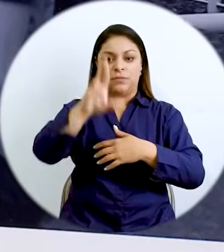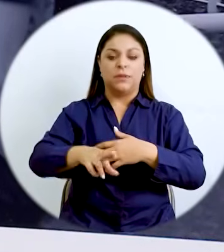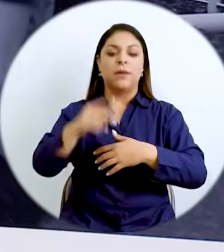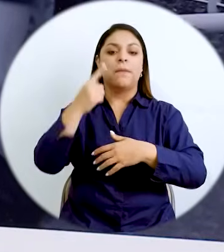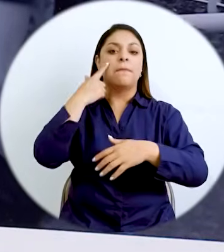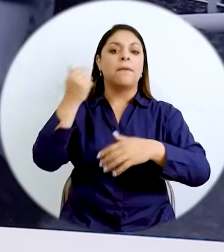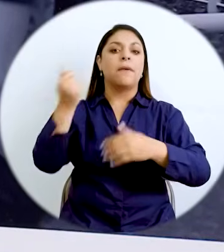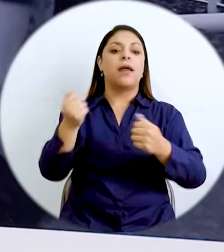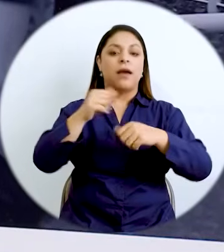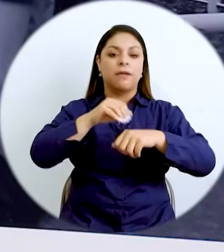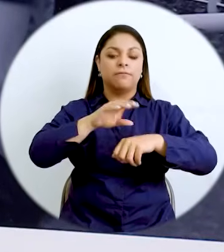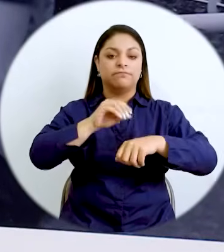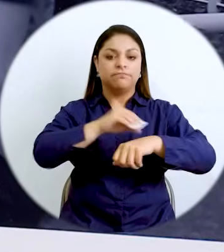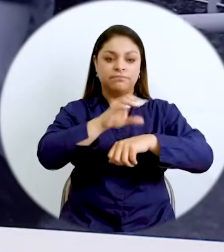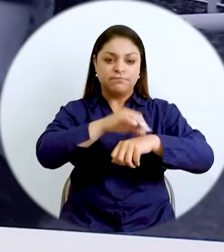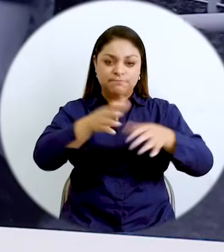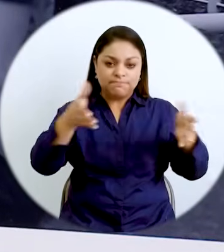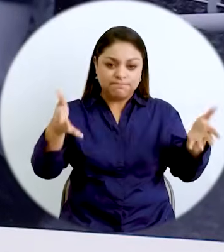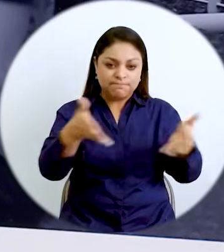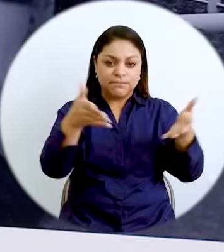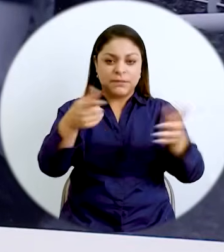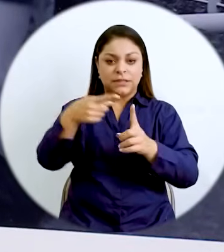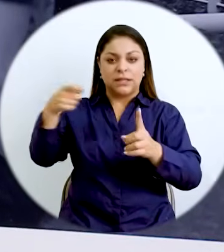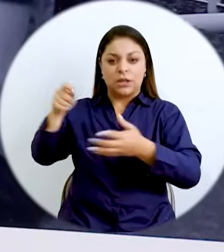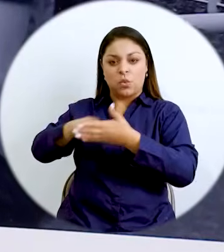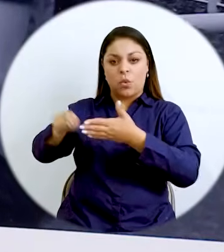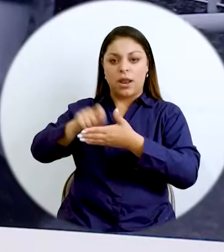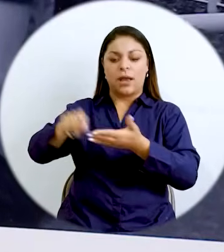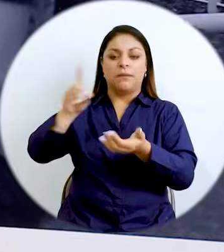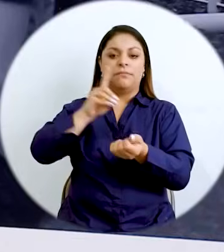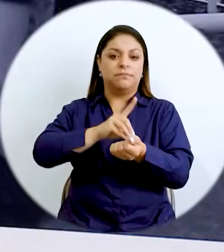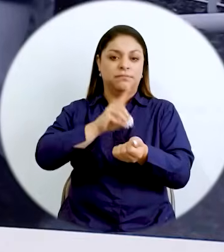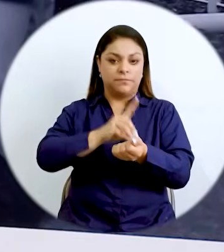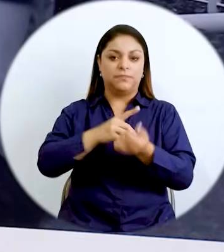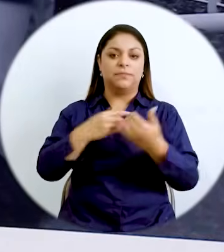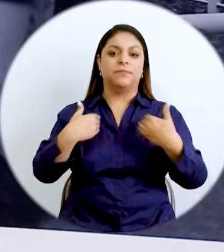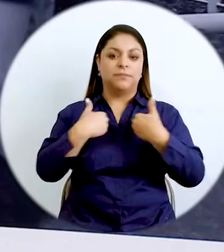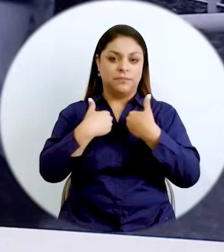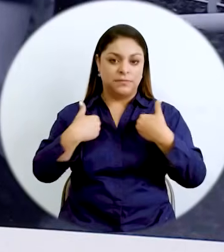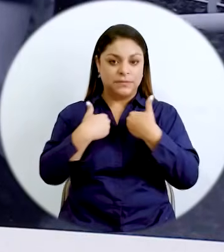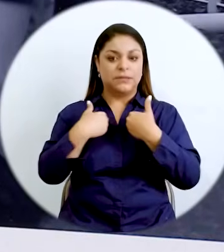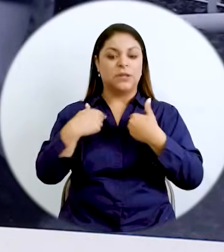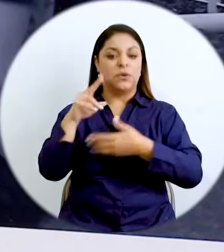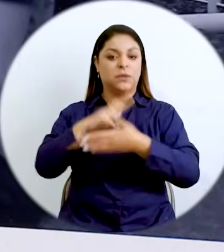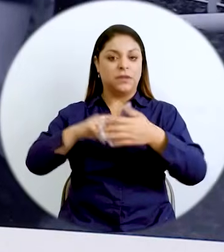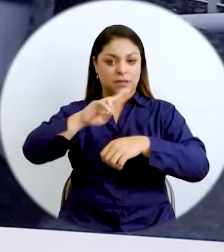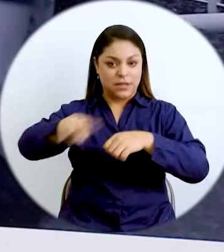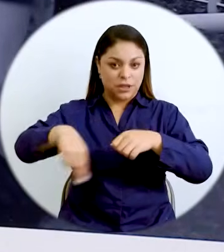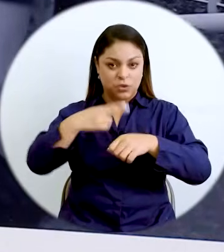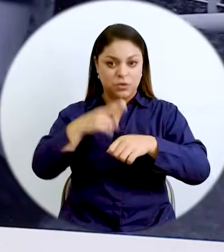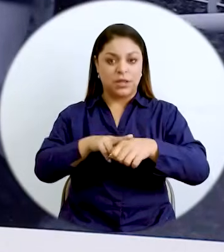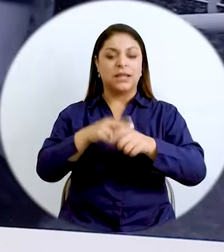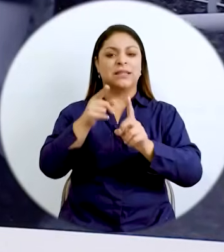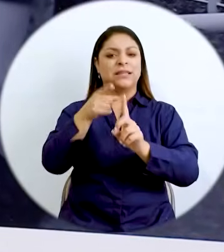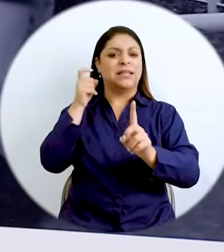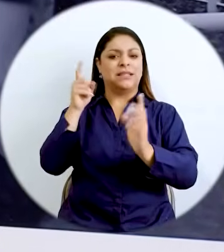Nacional Sostenible, CRIPAS, de la Escuela de Medicina Veterinaria de la Universidad Nacional, que existe